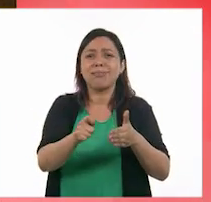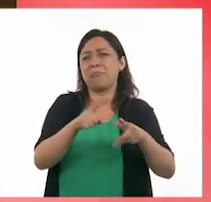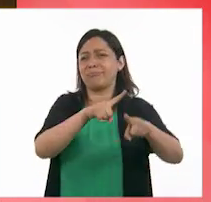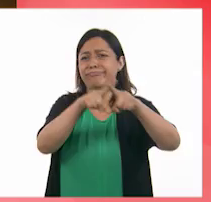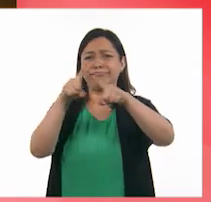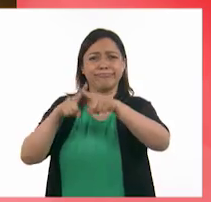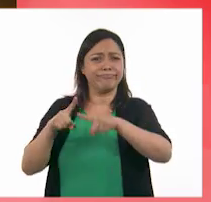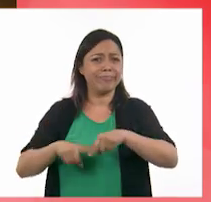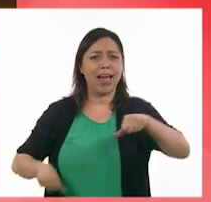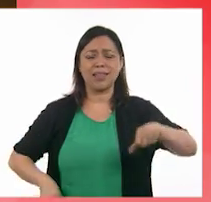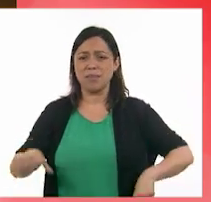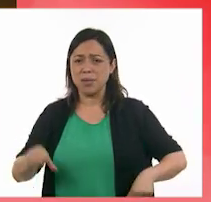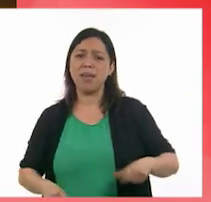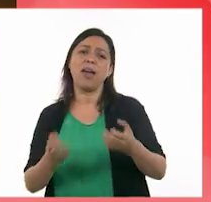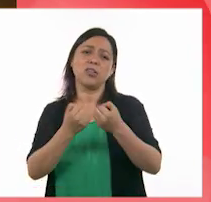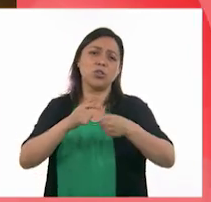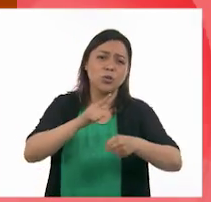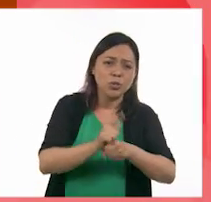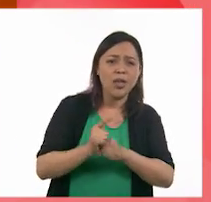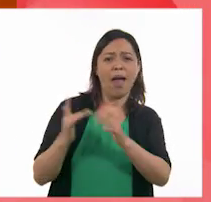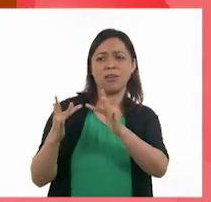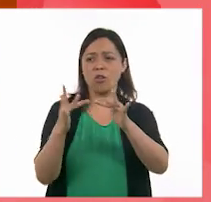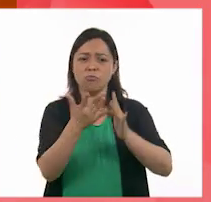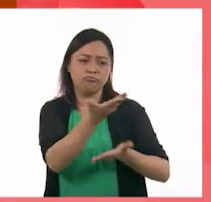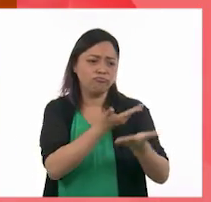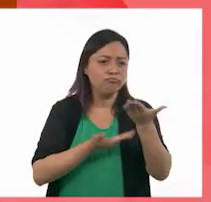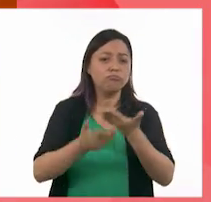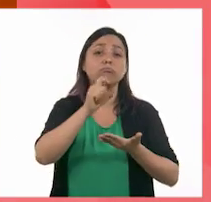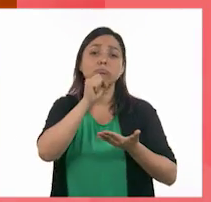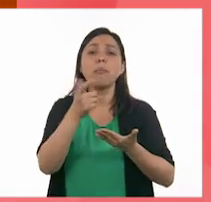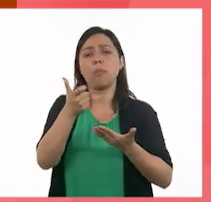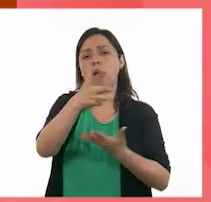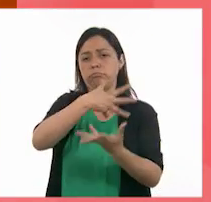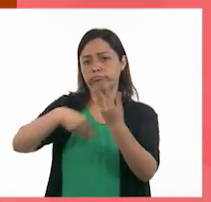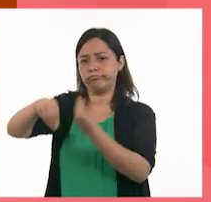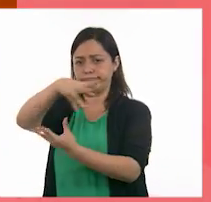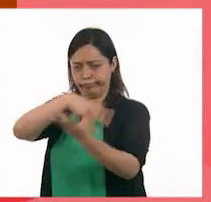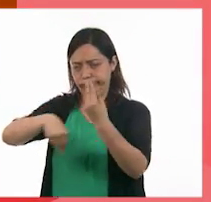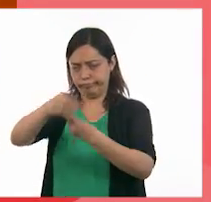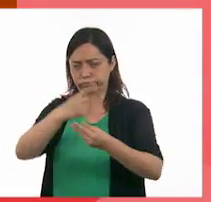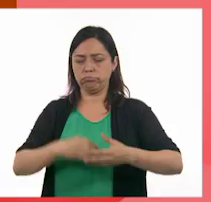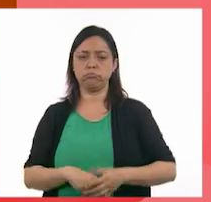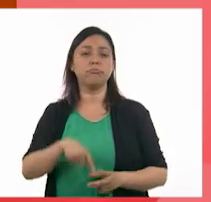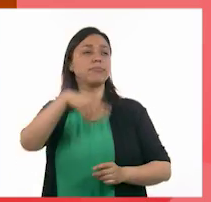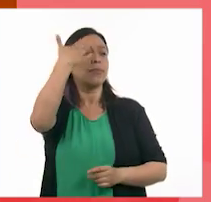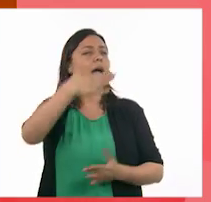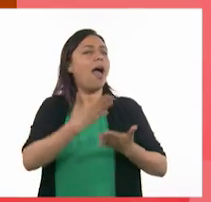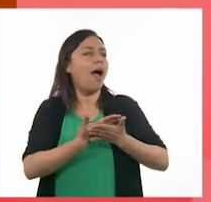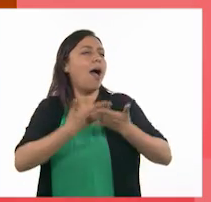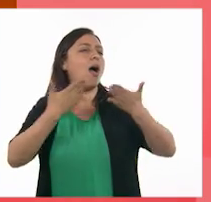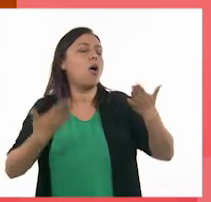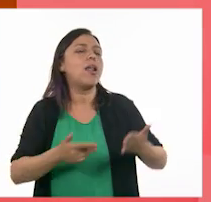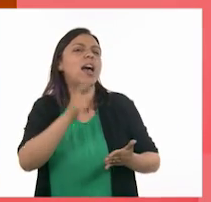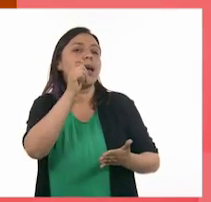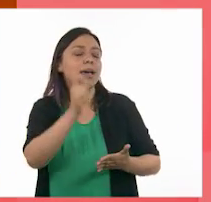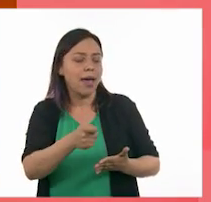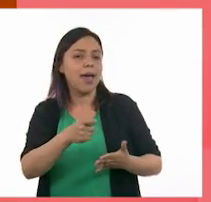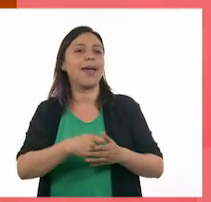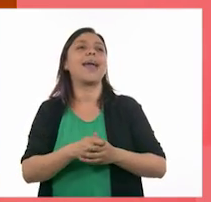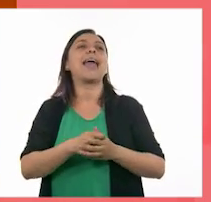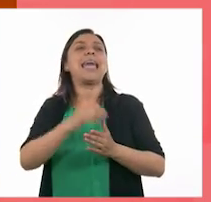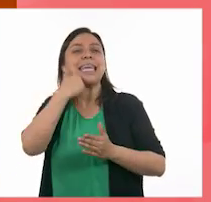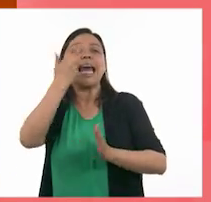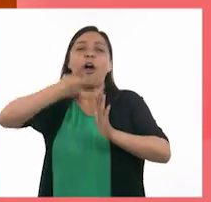actividad, ¿no? Tanto social como económica. Sabemos que actualmente pues hay una recuperación de